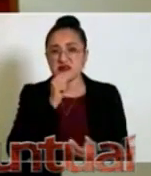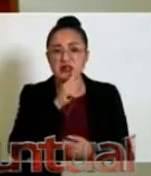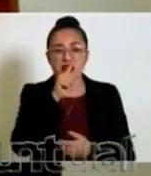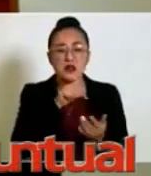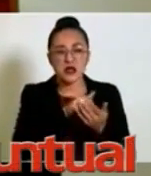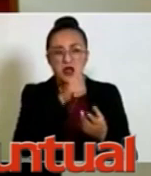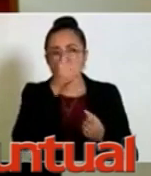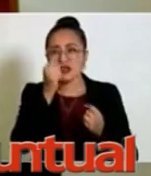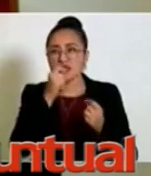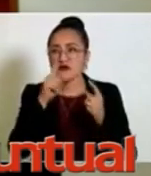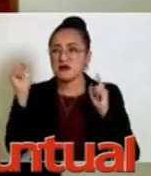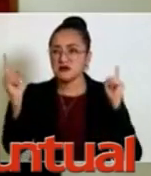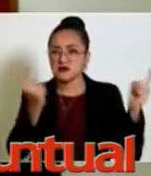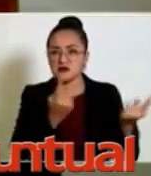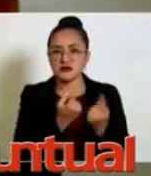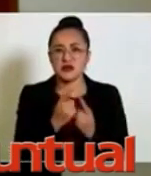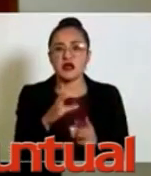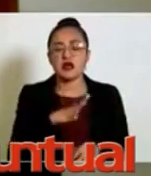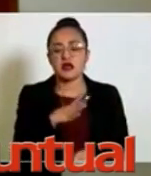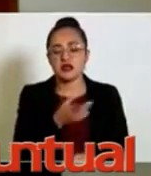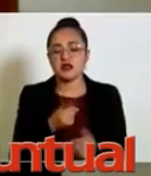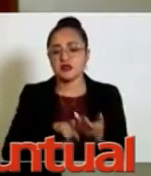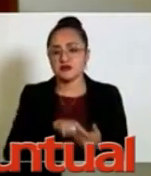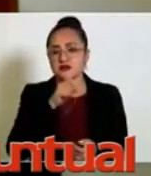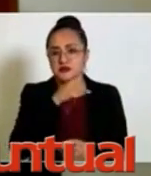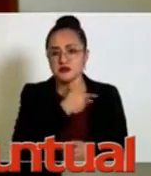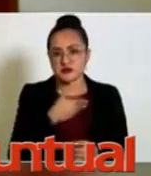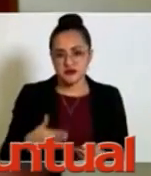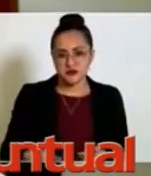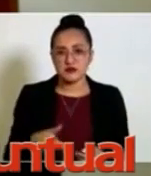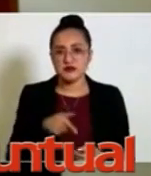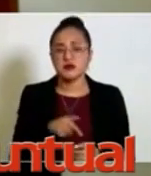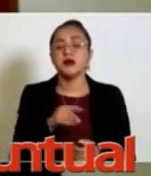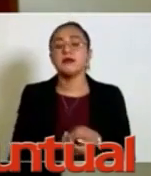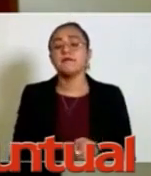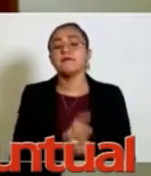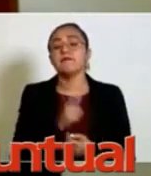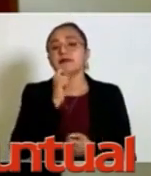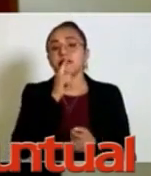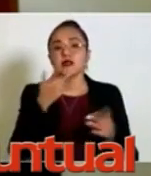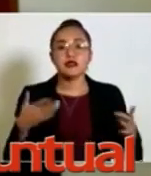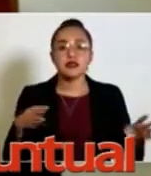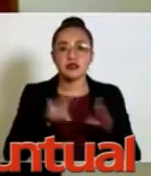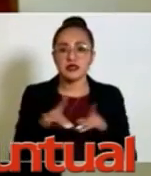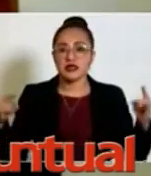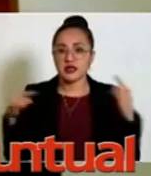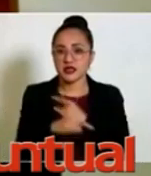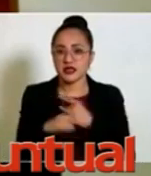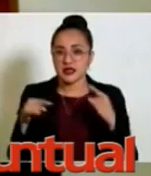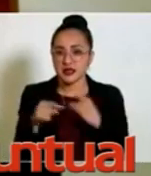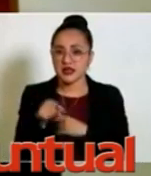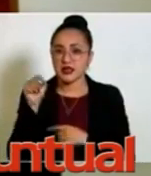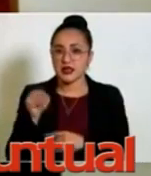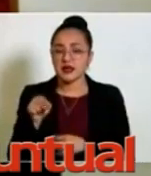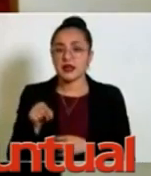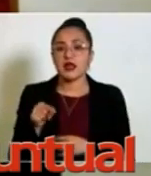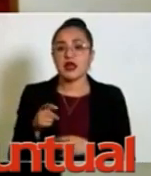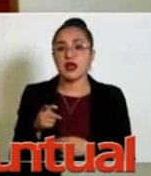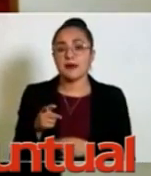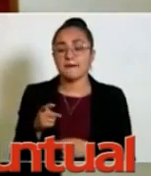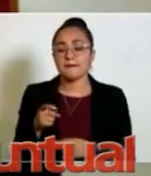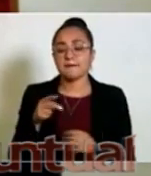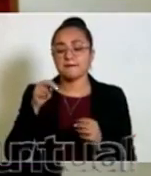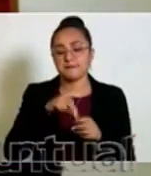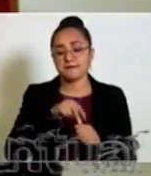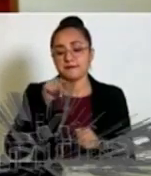distintas áreas precisamente de este inmueble, además de que cerraron la carretera federal precisamente que